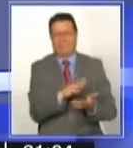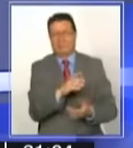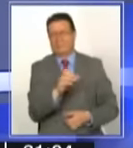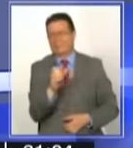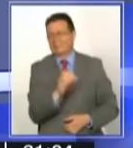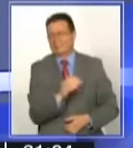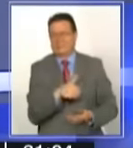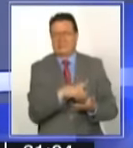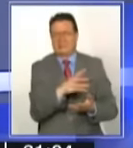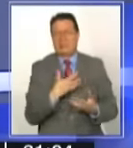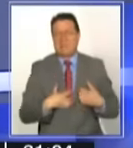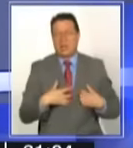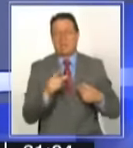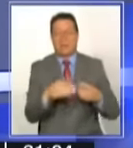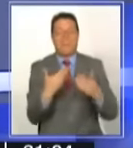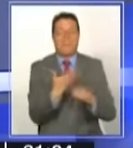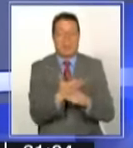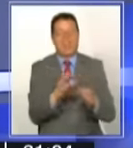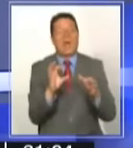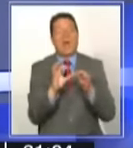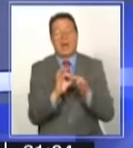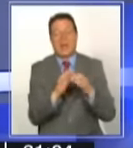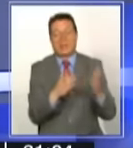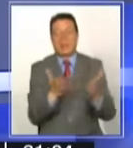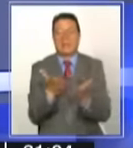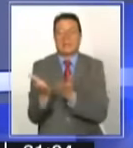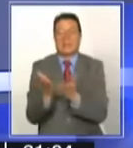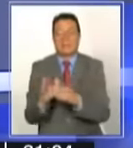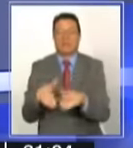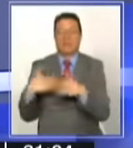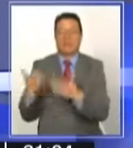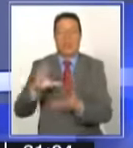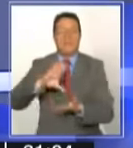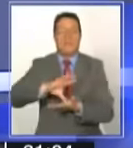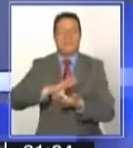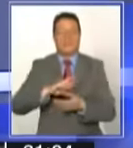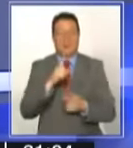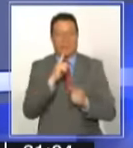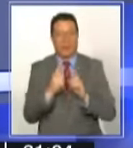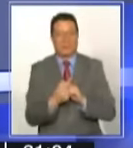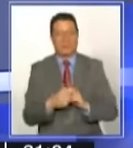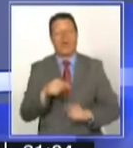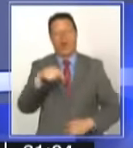ayer pidió agradecerle el servicio que ha hecho a su país. Hoy, en CNN Prime.